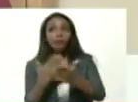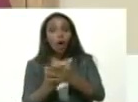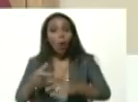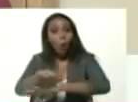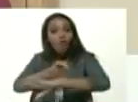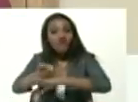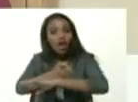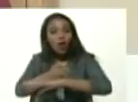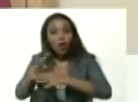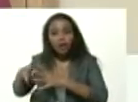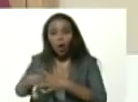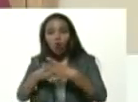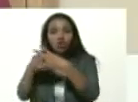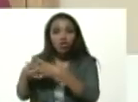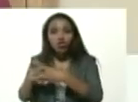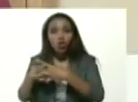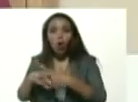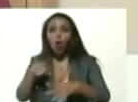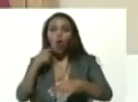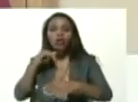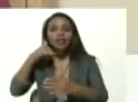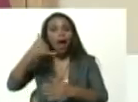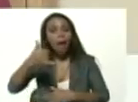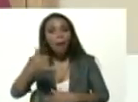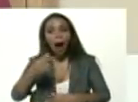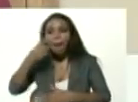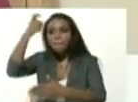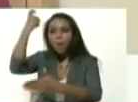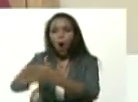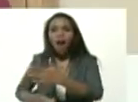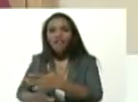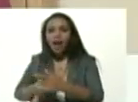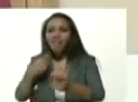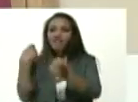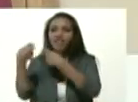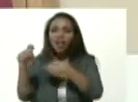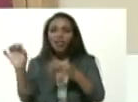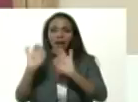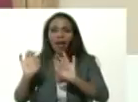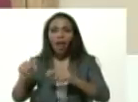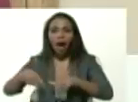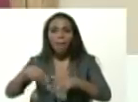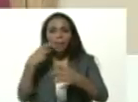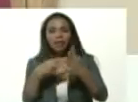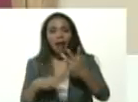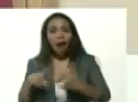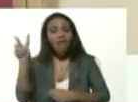de Estados Unidos de Norteamérica lo llama y le prohíbe que le vendan las pruebas a Venezuela.